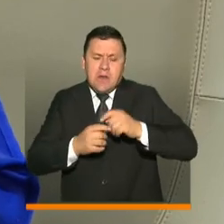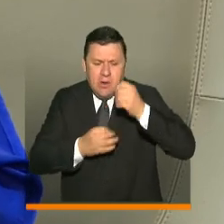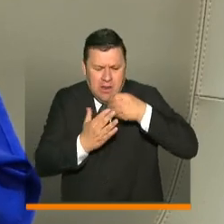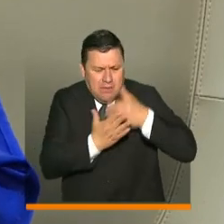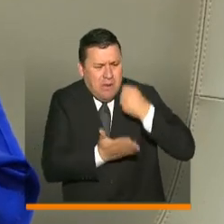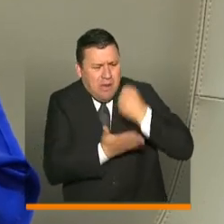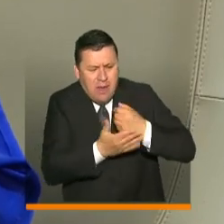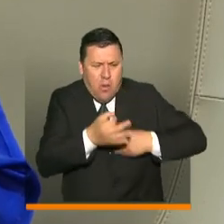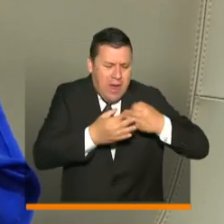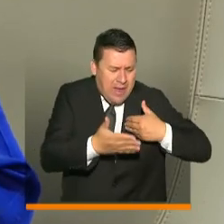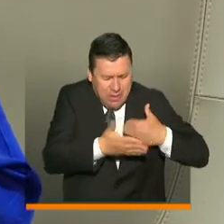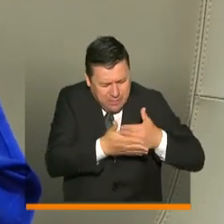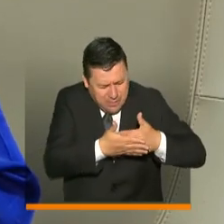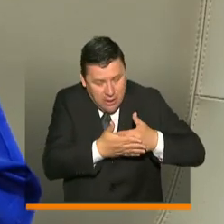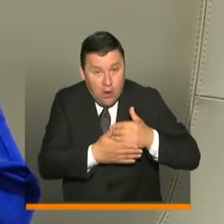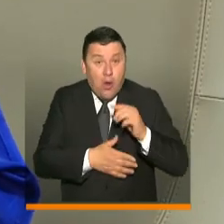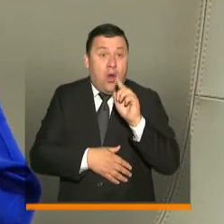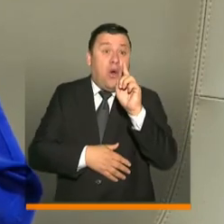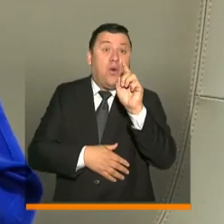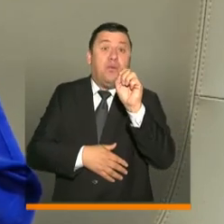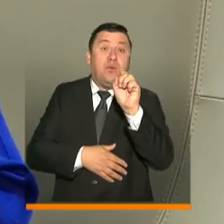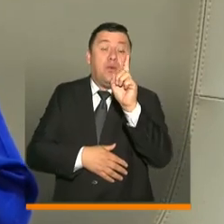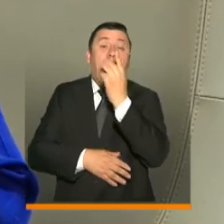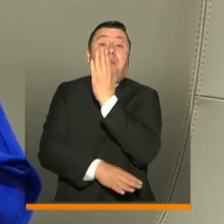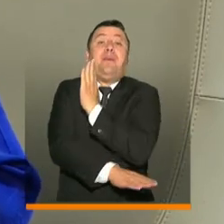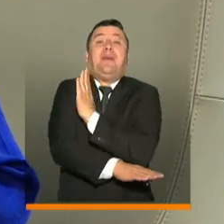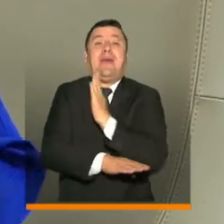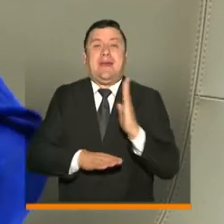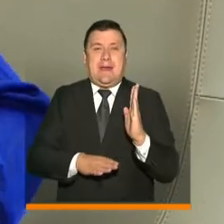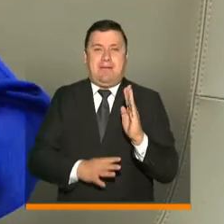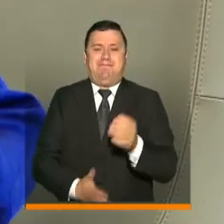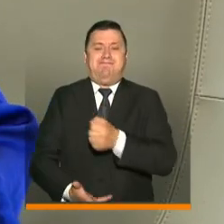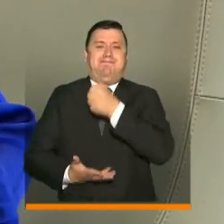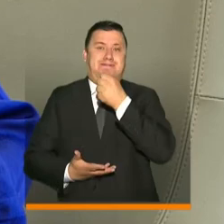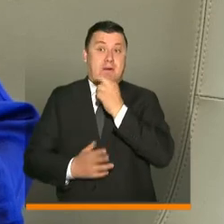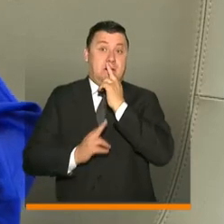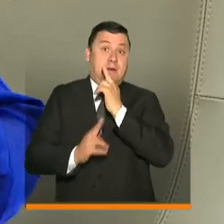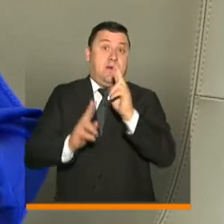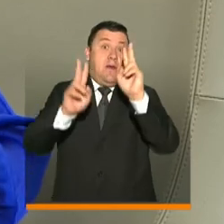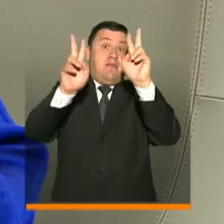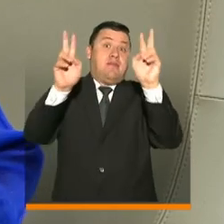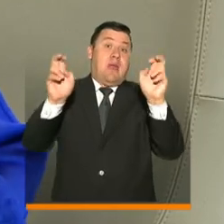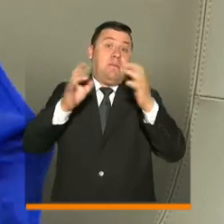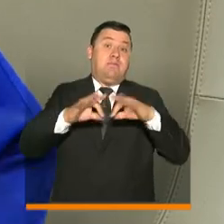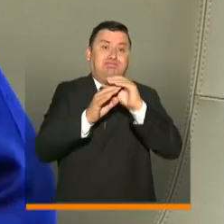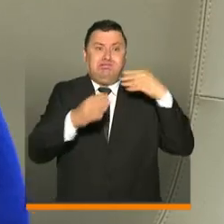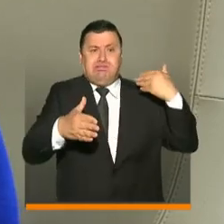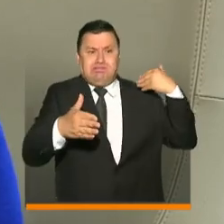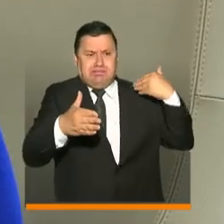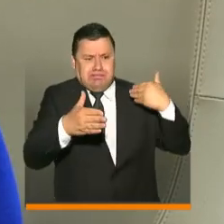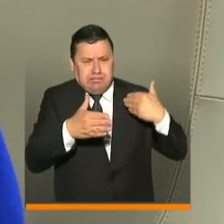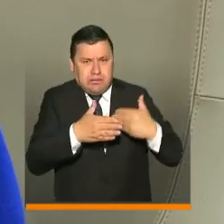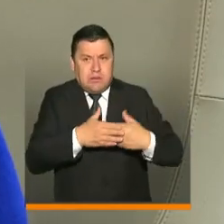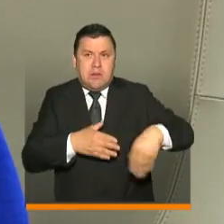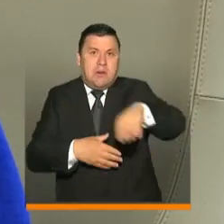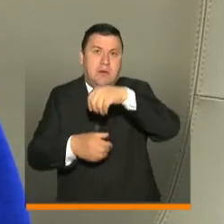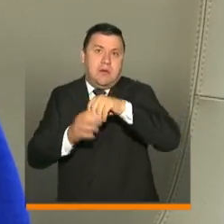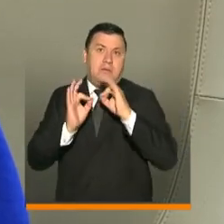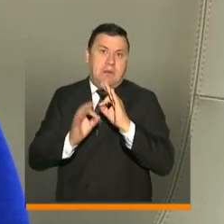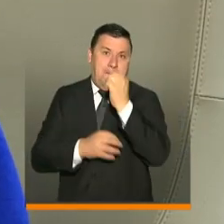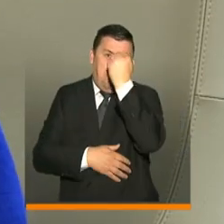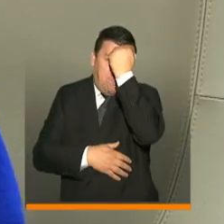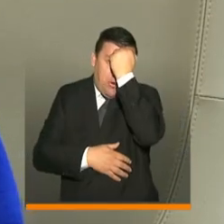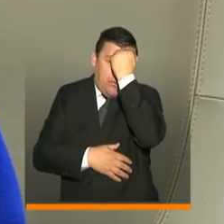jurídicas, sino contar con 1.1 billones, presidente, para responder a uno de los temas que es muy importante para el bienestar y la garantía